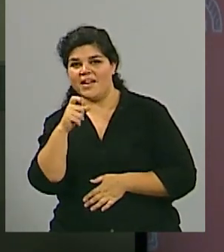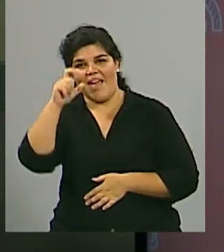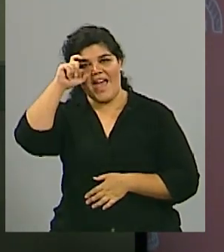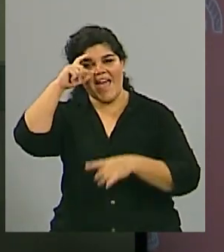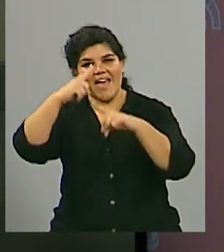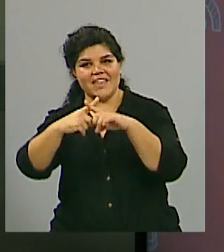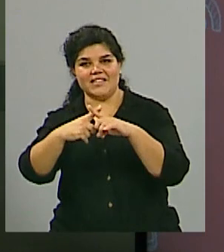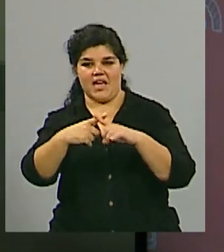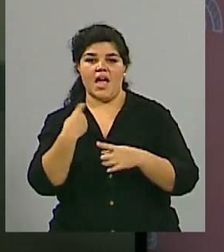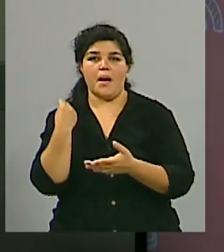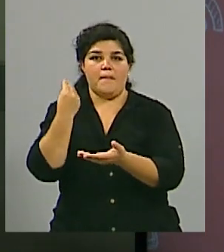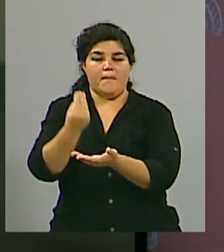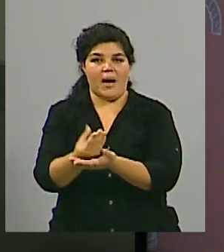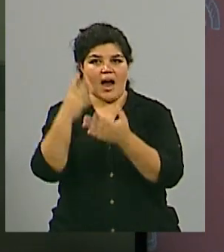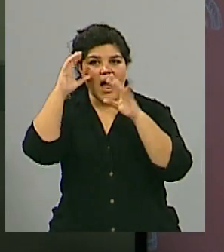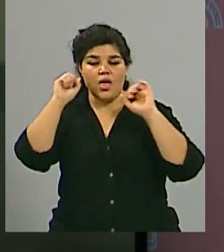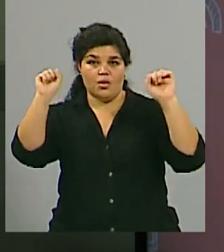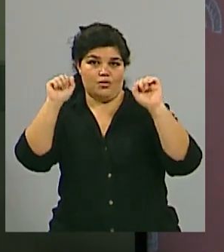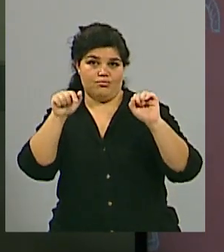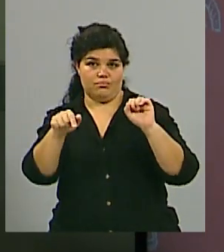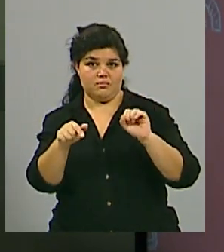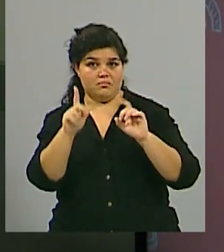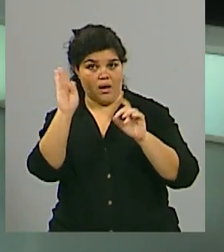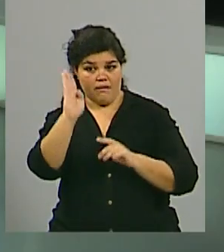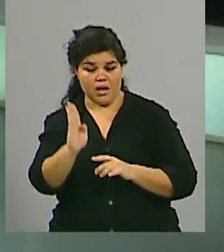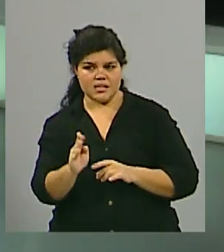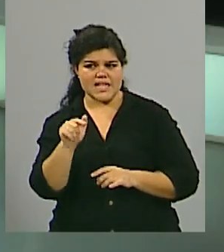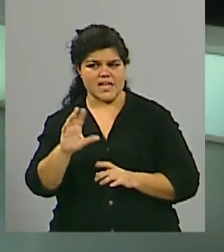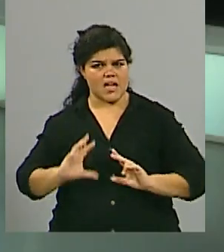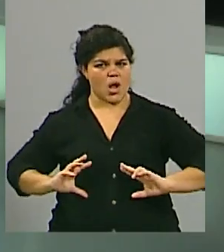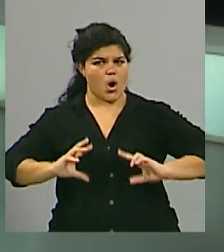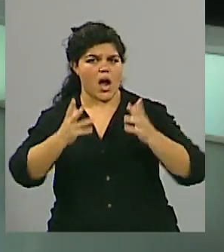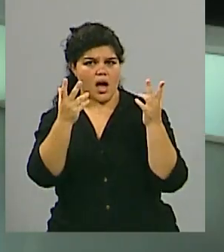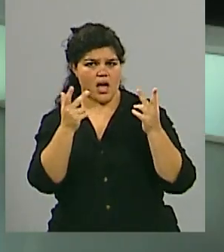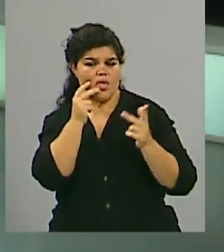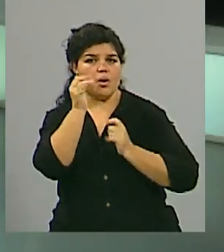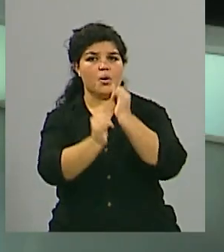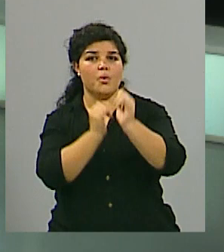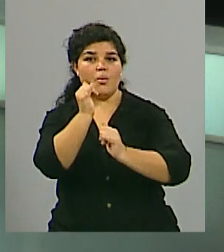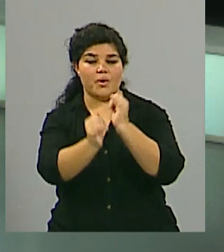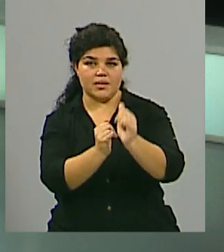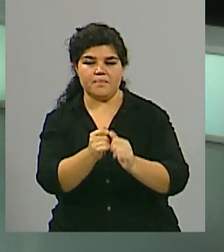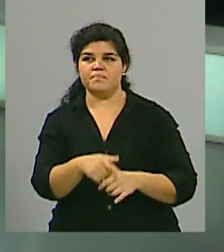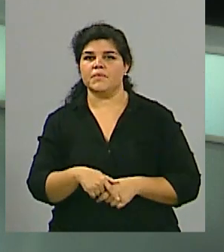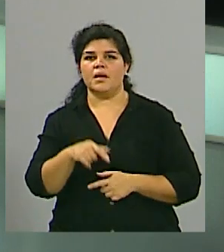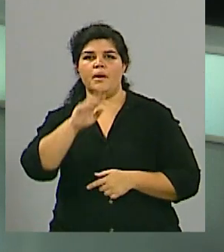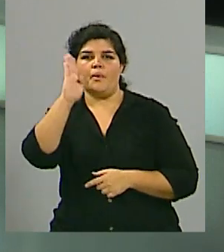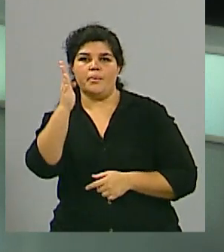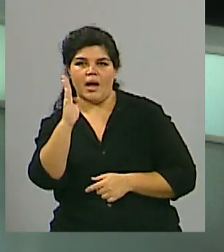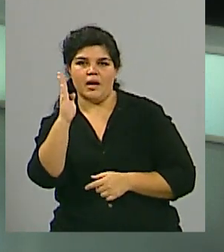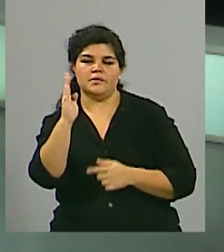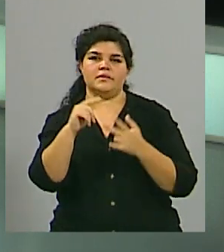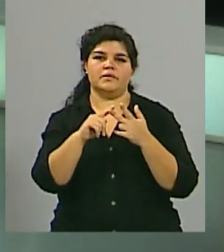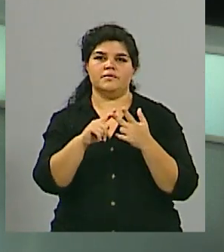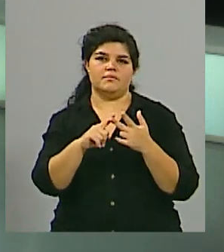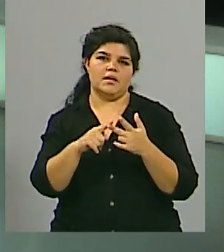Brasil, salió a hablar de esto. Pero estaba medio enojado, ¿no? Y una de las cosas que me llamaba la atención es que decía, si Brasil, China o los BRICS quieren sustituir